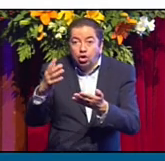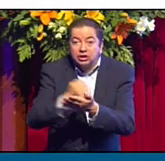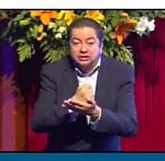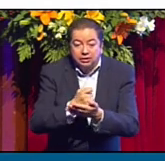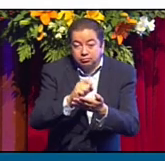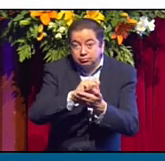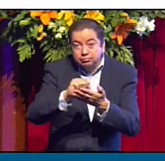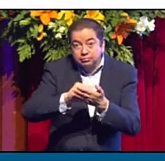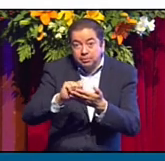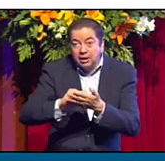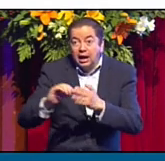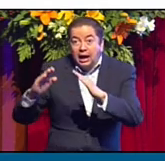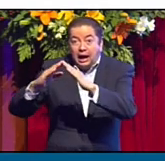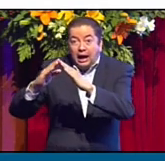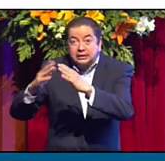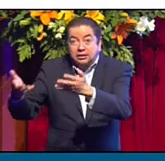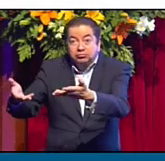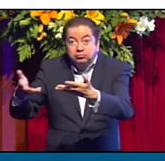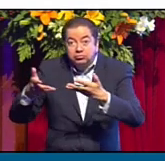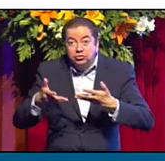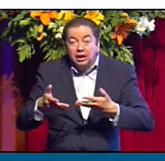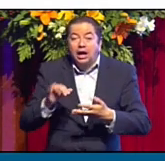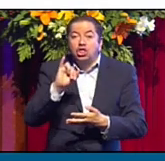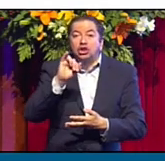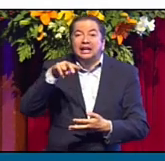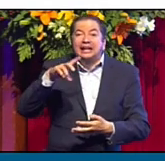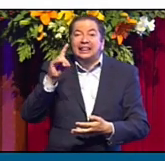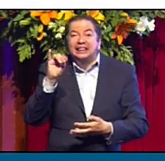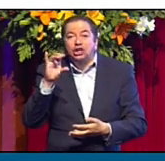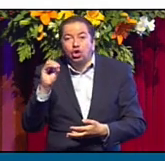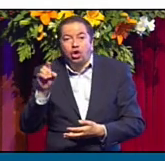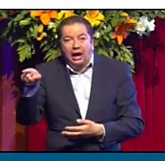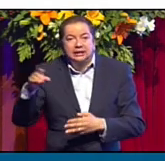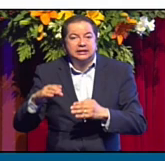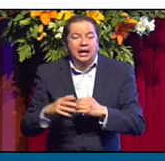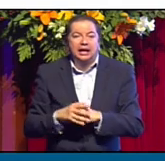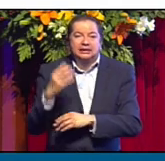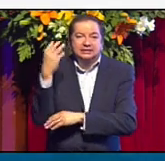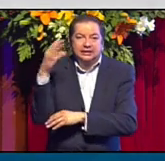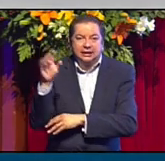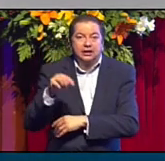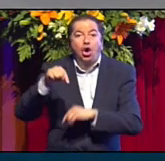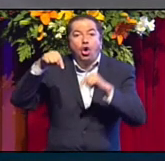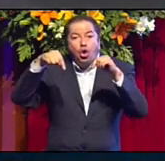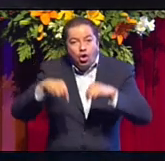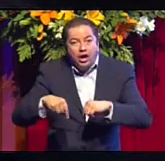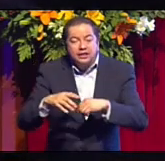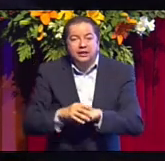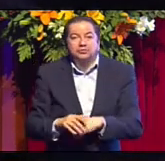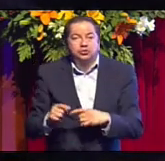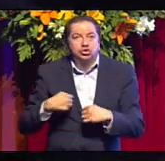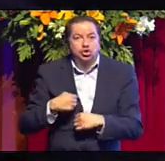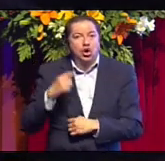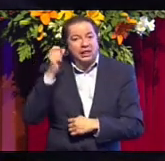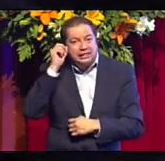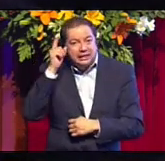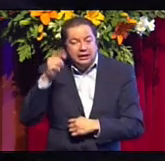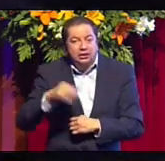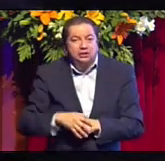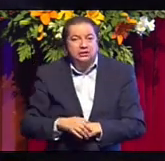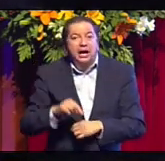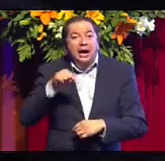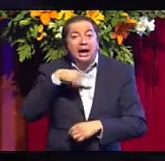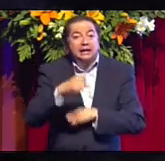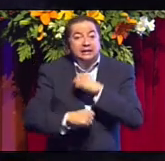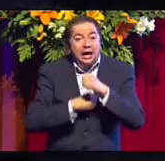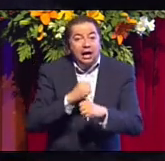entregaron efectivamente esa casa en el sector del Indio, en La Serena. Hoy día, efectivamente, entiendo que ya para este año